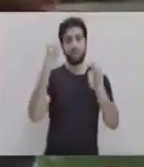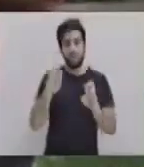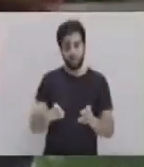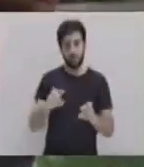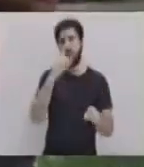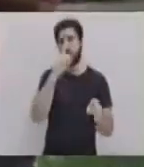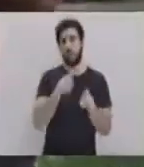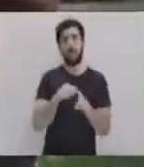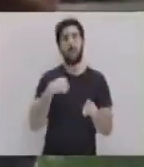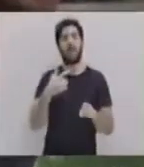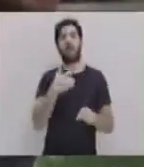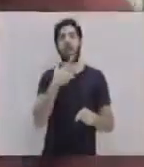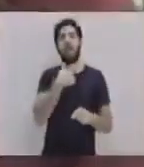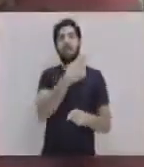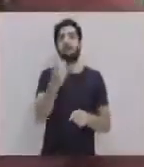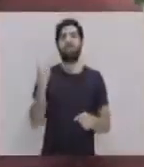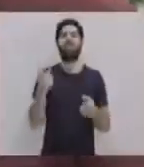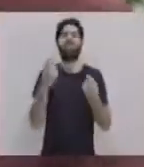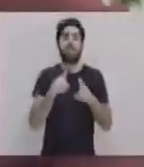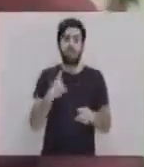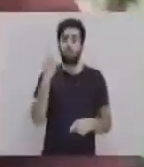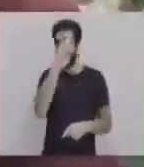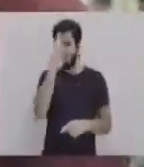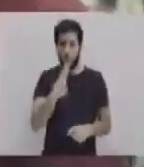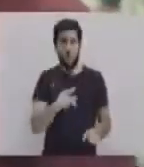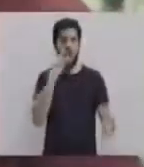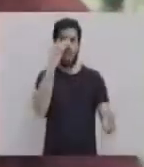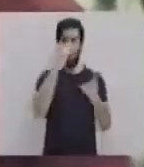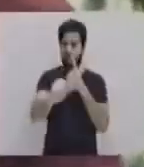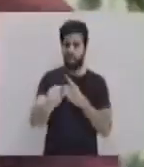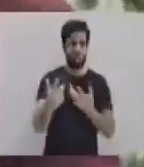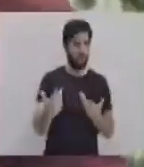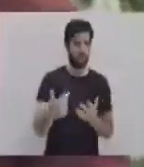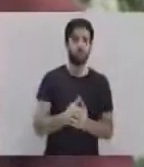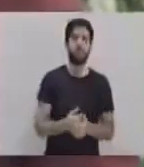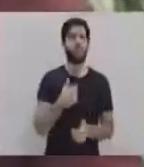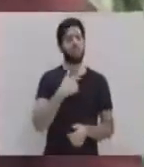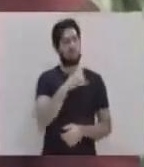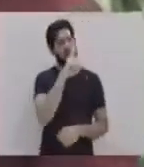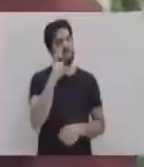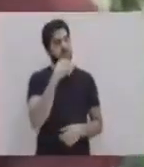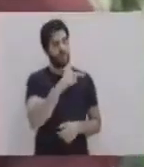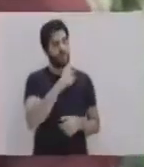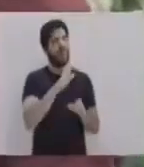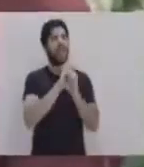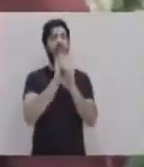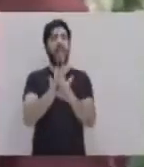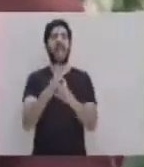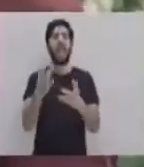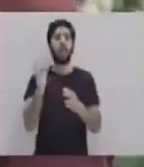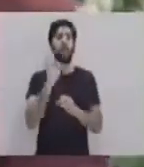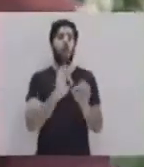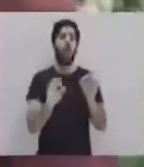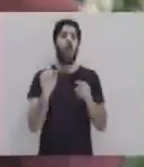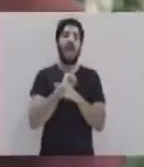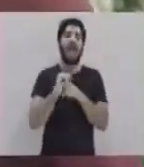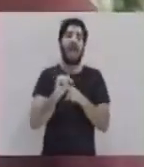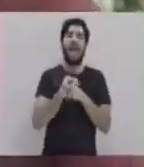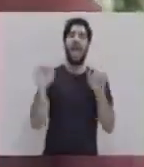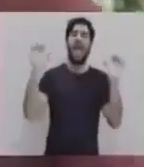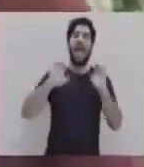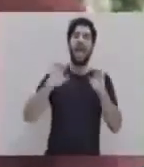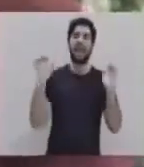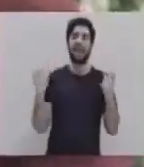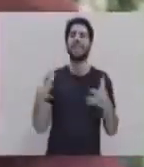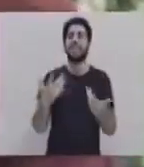una comunicación asertiva? Ya sabemos de que la comunicación asertiva pues es tratar de generar una comunicación sana. En este caso